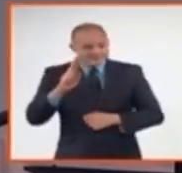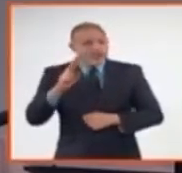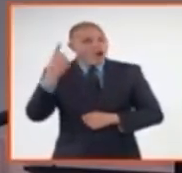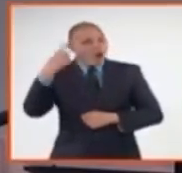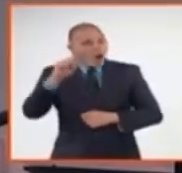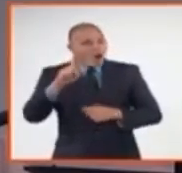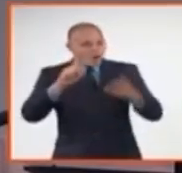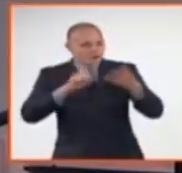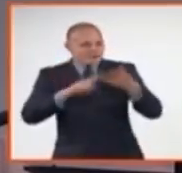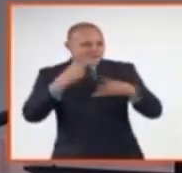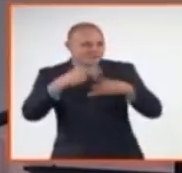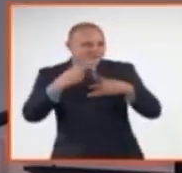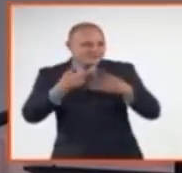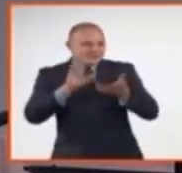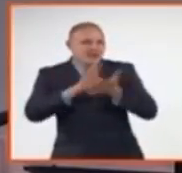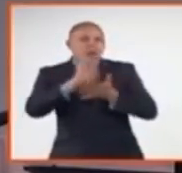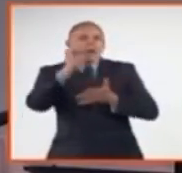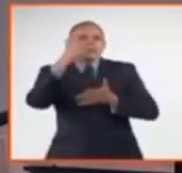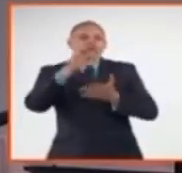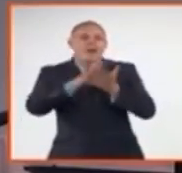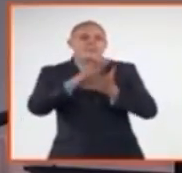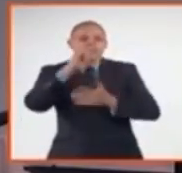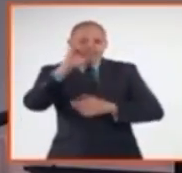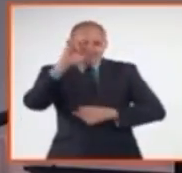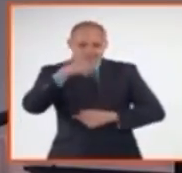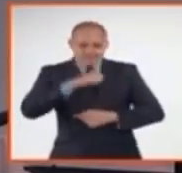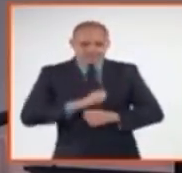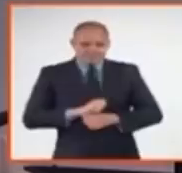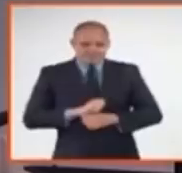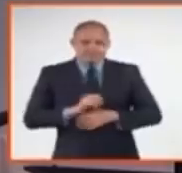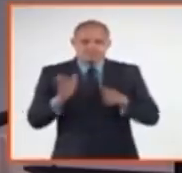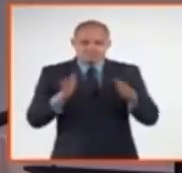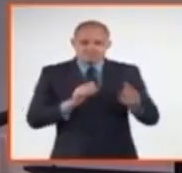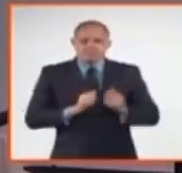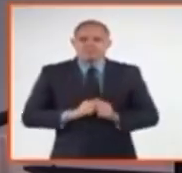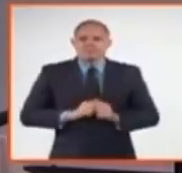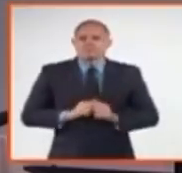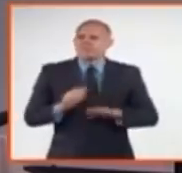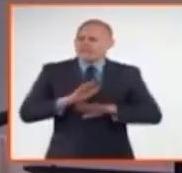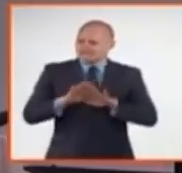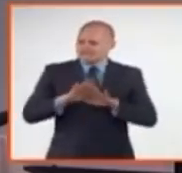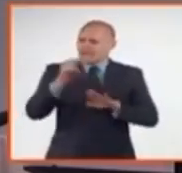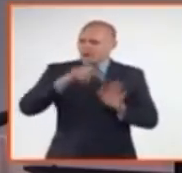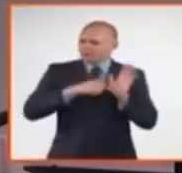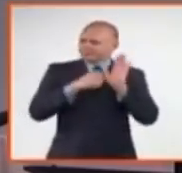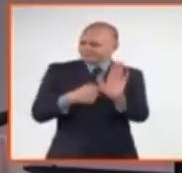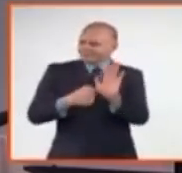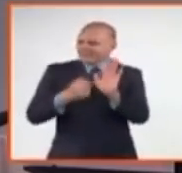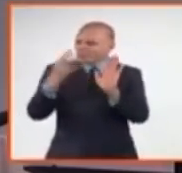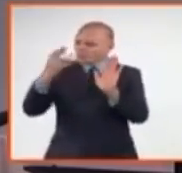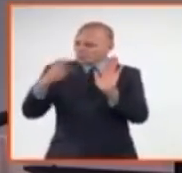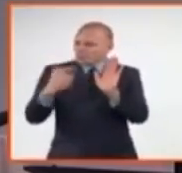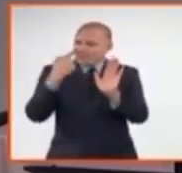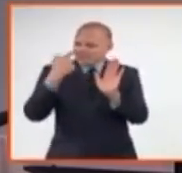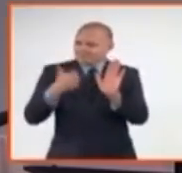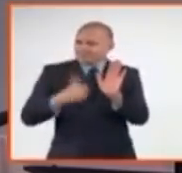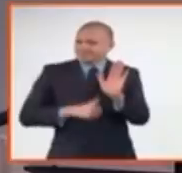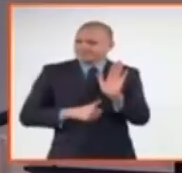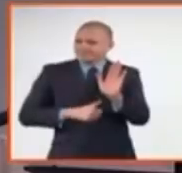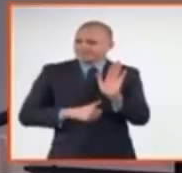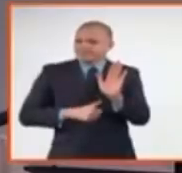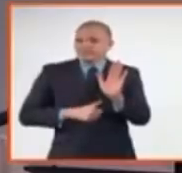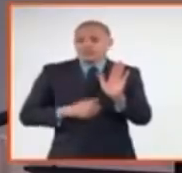algunas actualizaciones en estos momentos tenemos resultados muy interesantes yo recapituló que